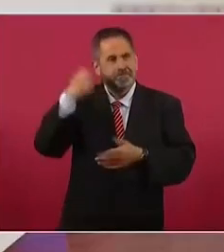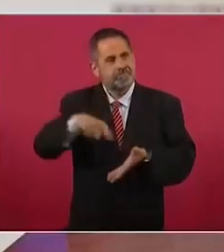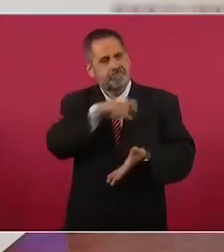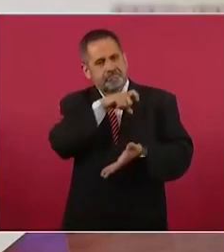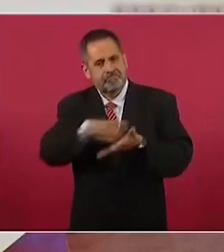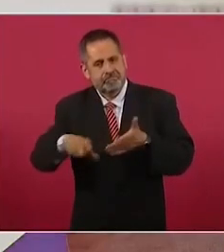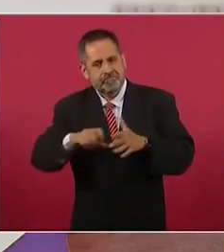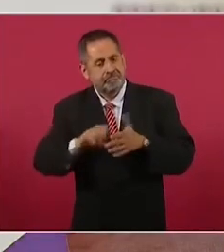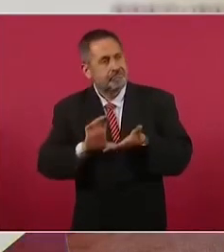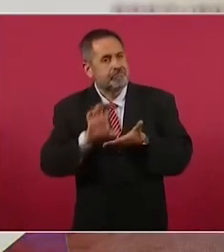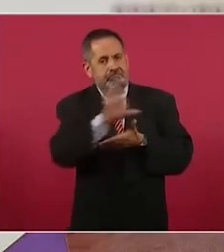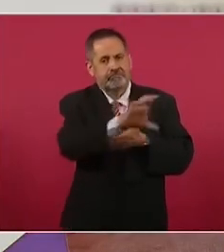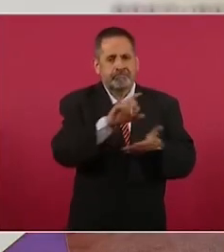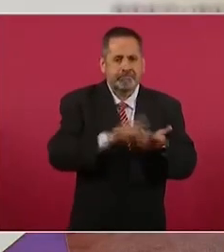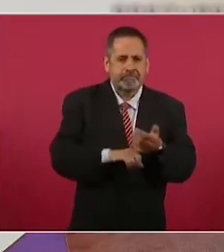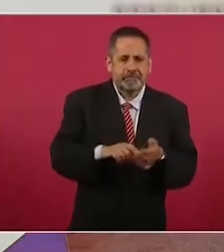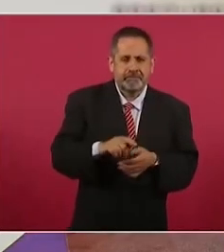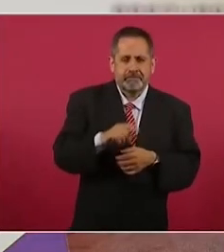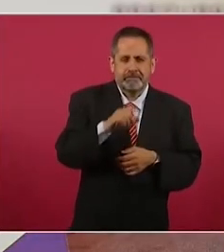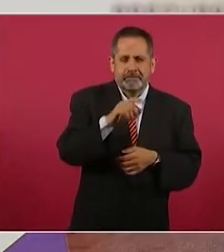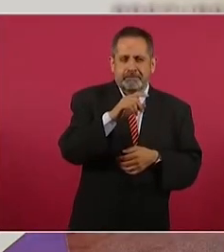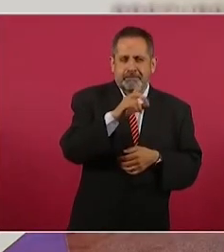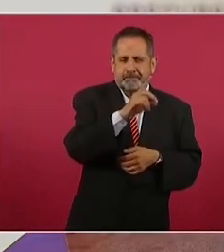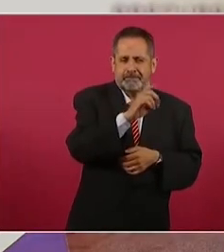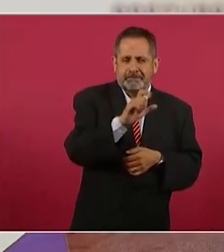compramos de Deer Park.